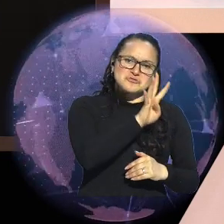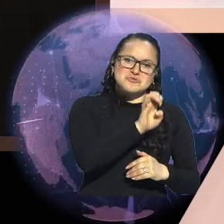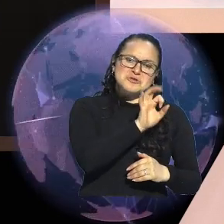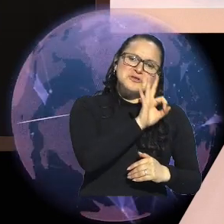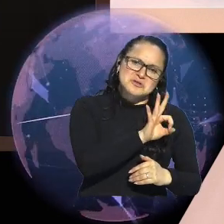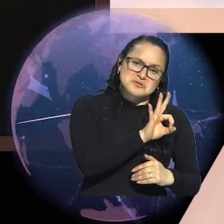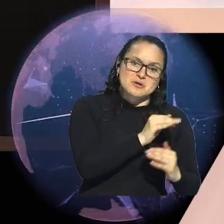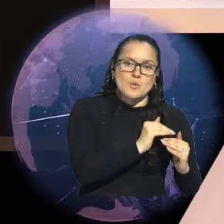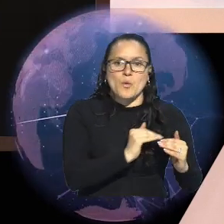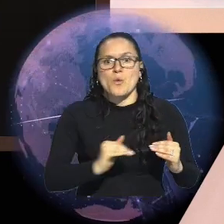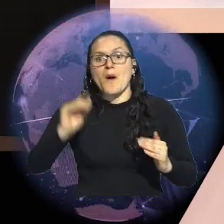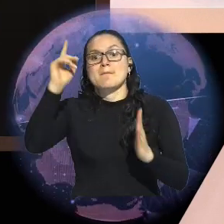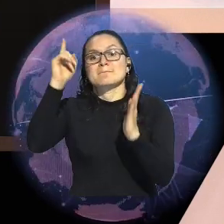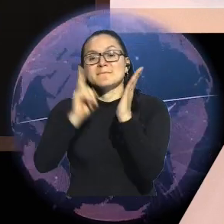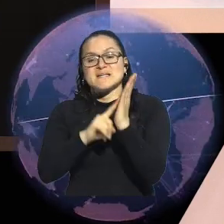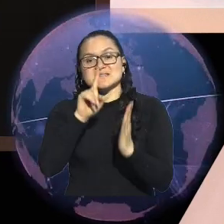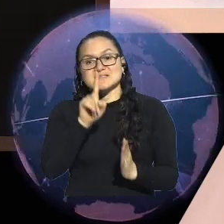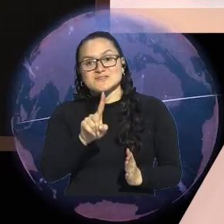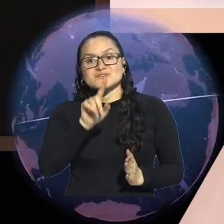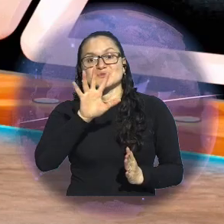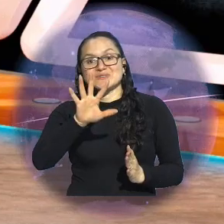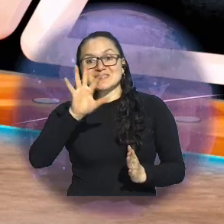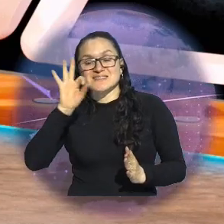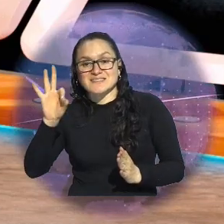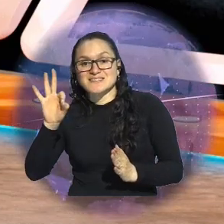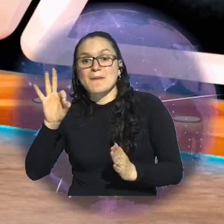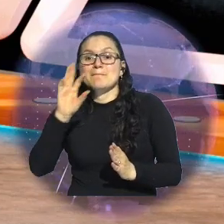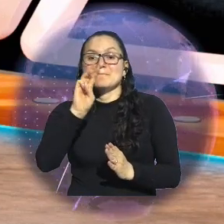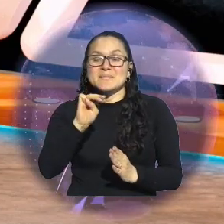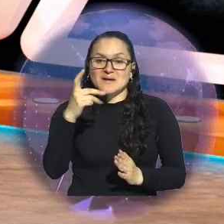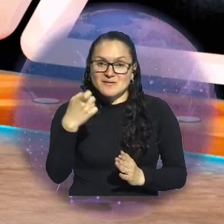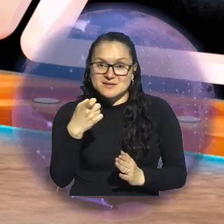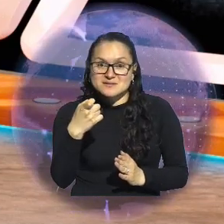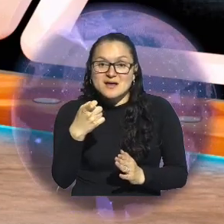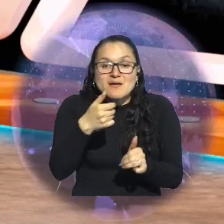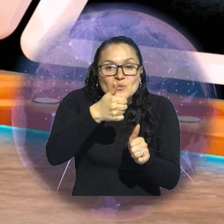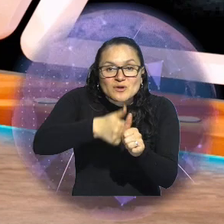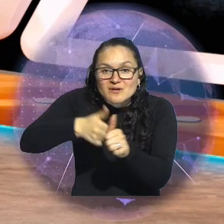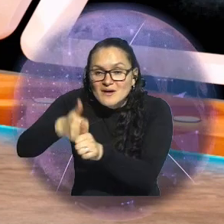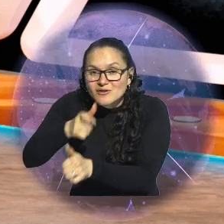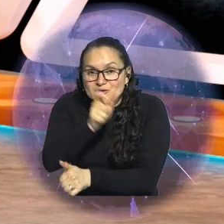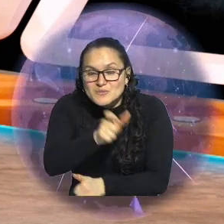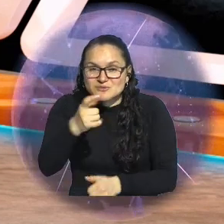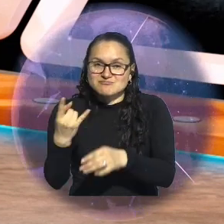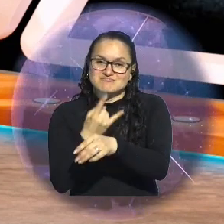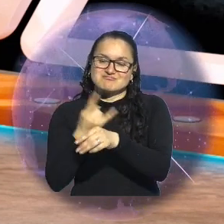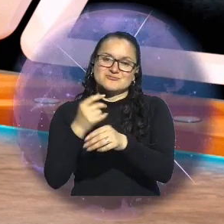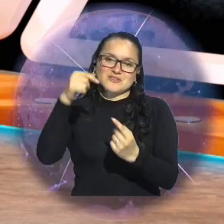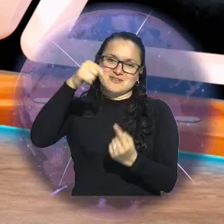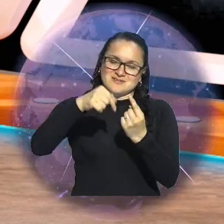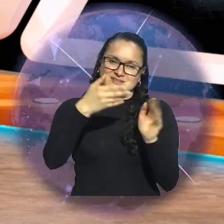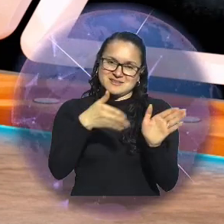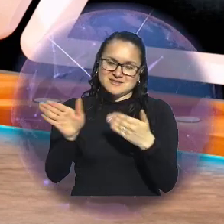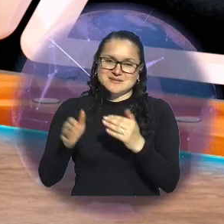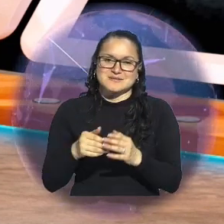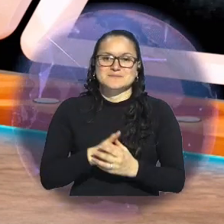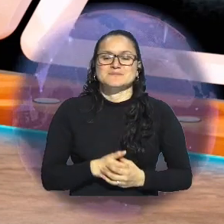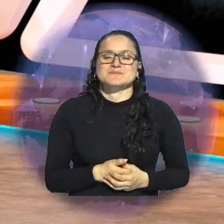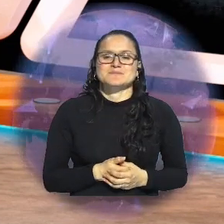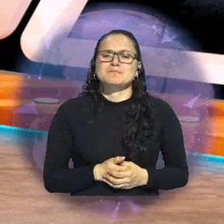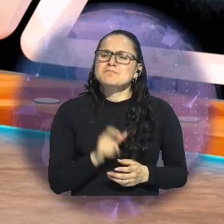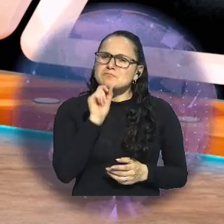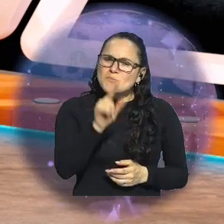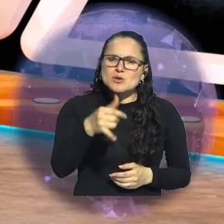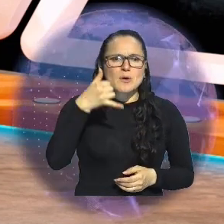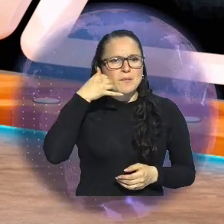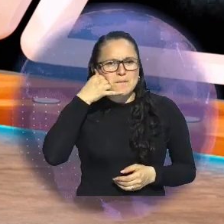mil 150 megabytes por mes por cada uno de los usuarios y para el servicio de telefonía móvil a cuántas líneas llegamos en